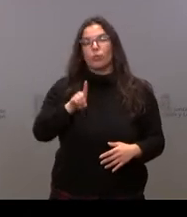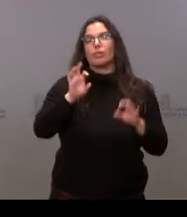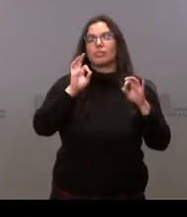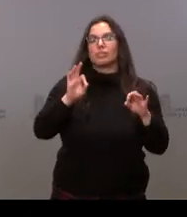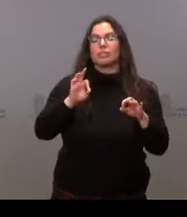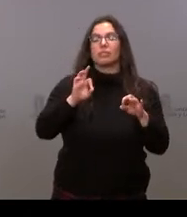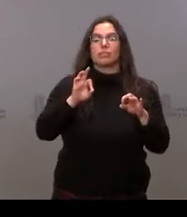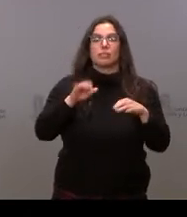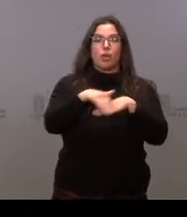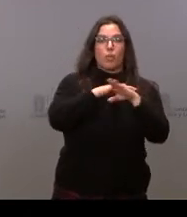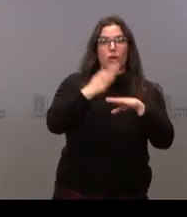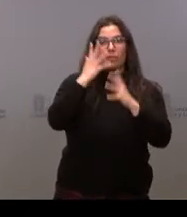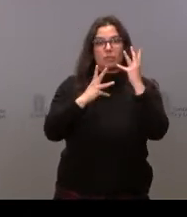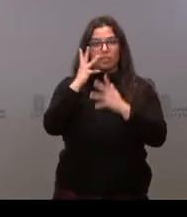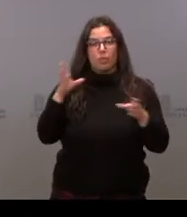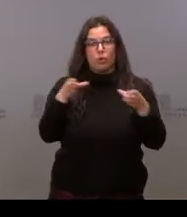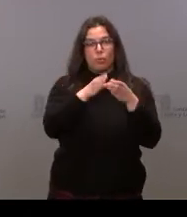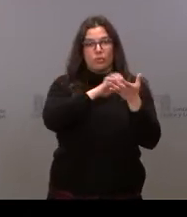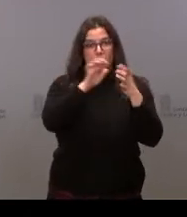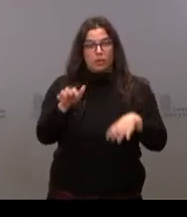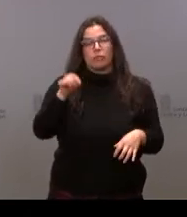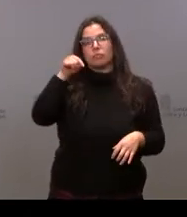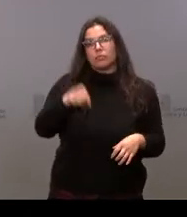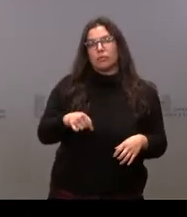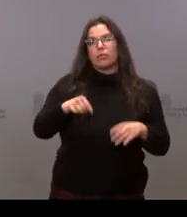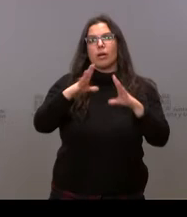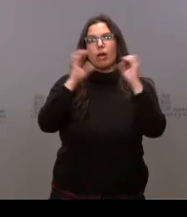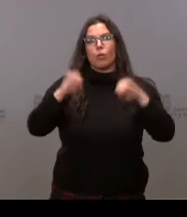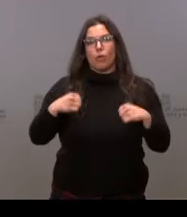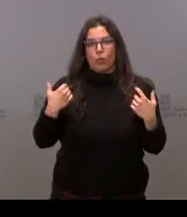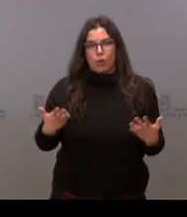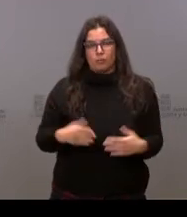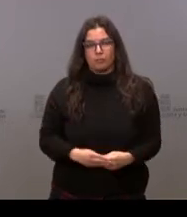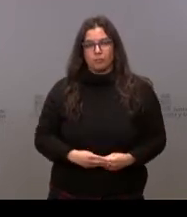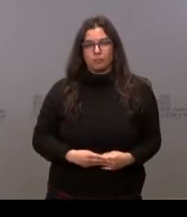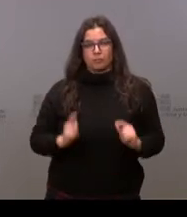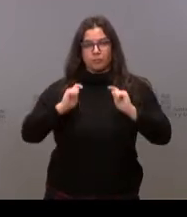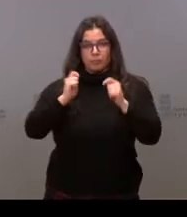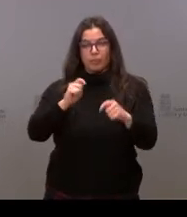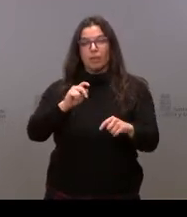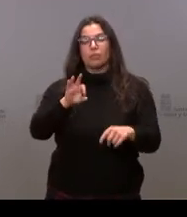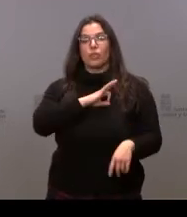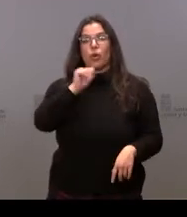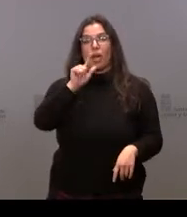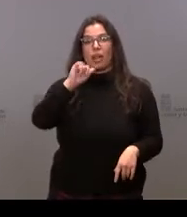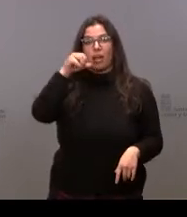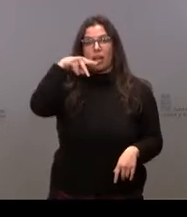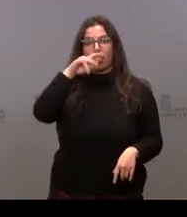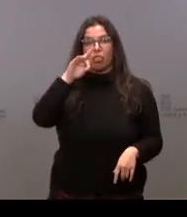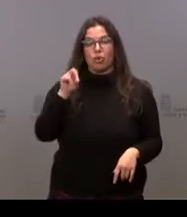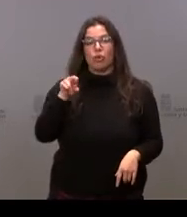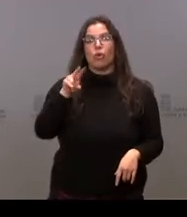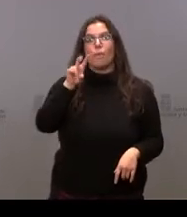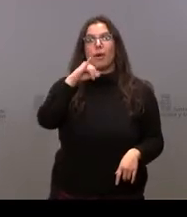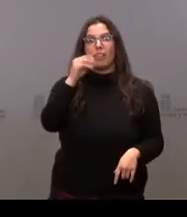administración de la comunidad de castilla y león' adoptó el siguiente acuerdo nombrar a don alejandro vázquez ramos consejero de